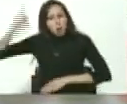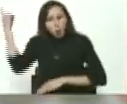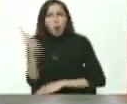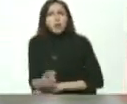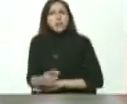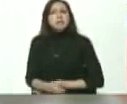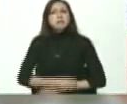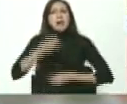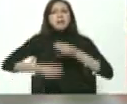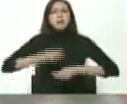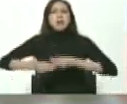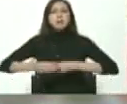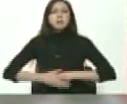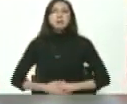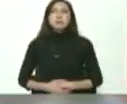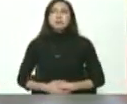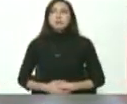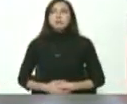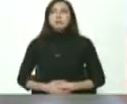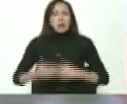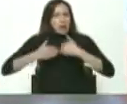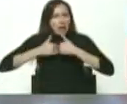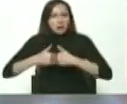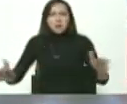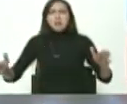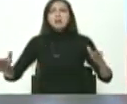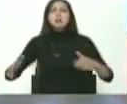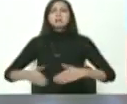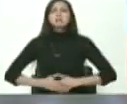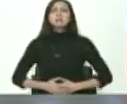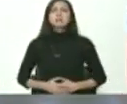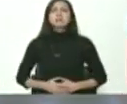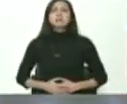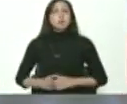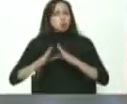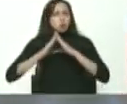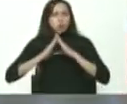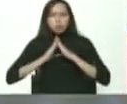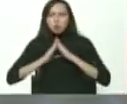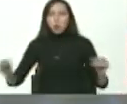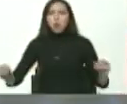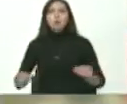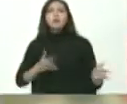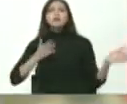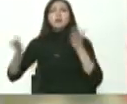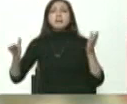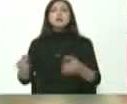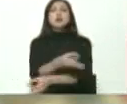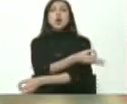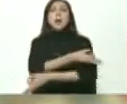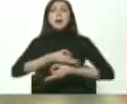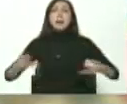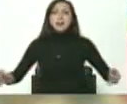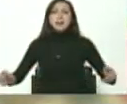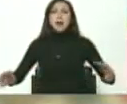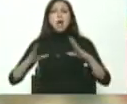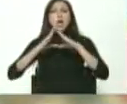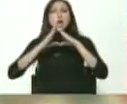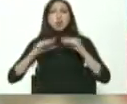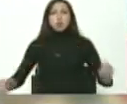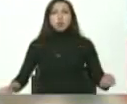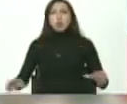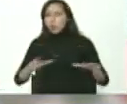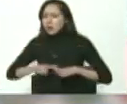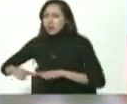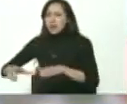cumplir. A abrir las puertas con pleno servicio de calidad de todas las